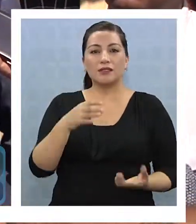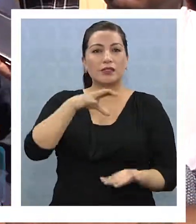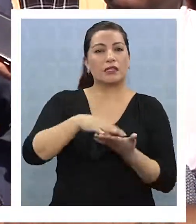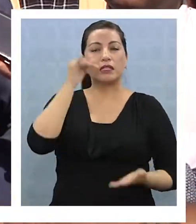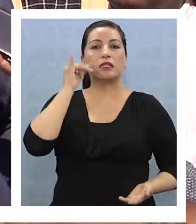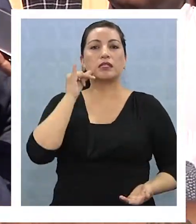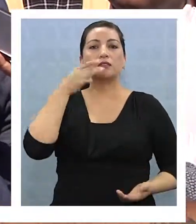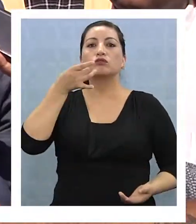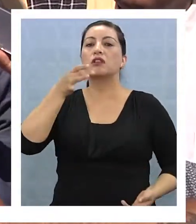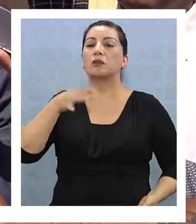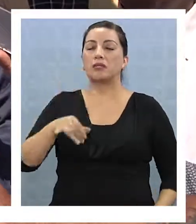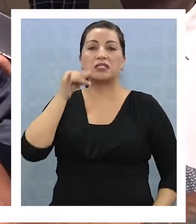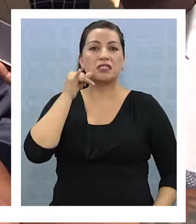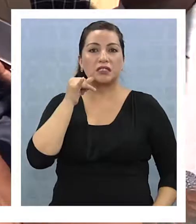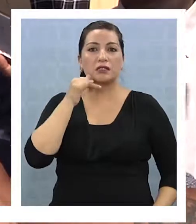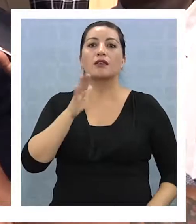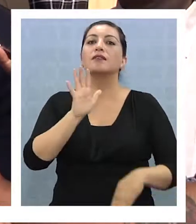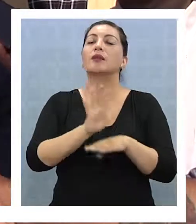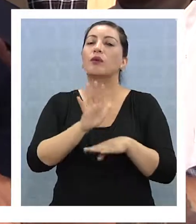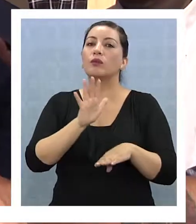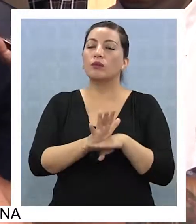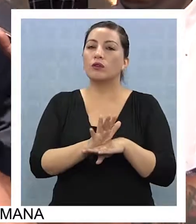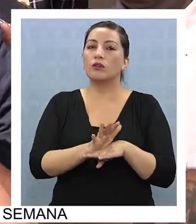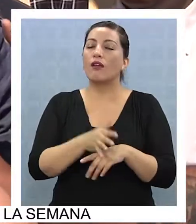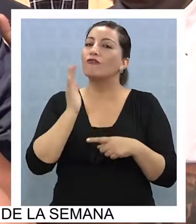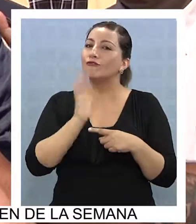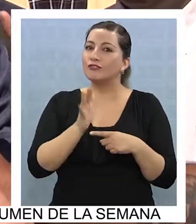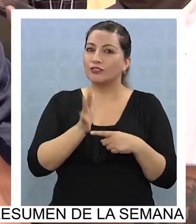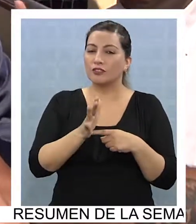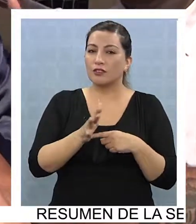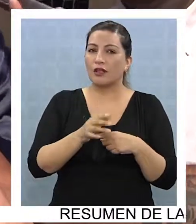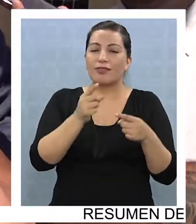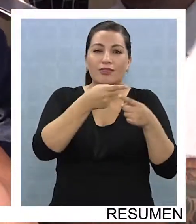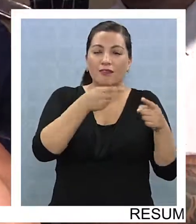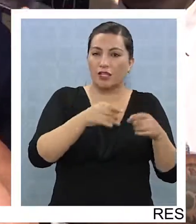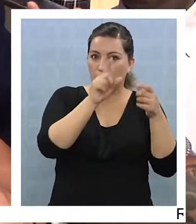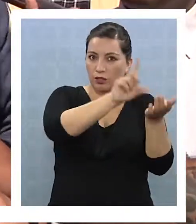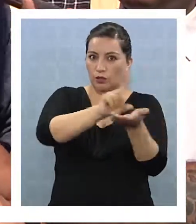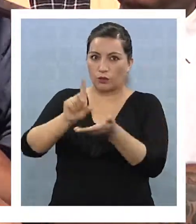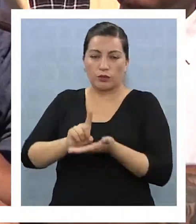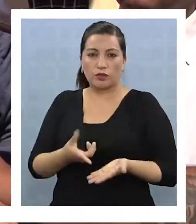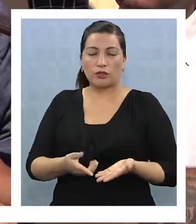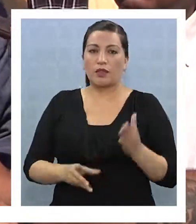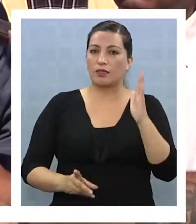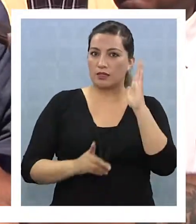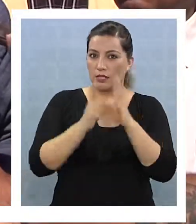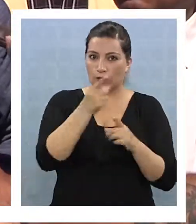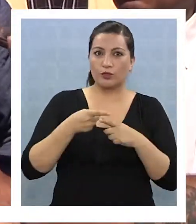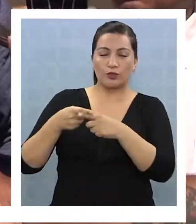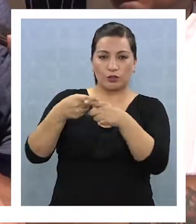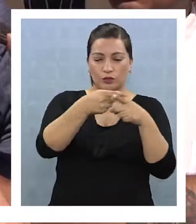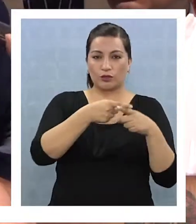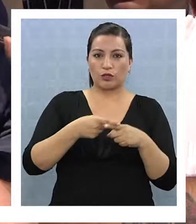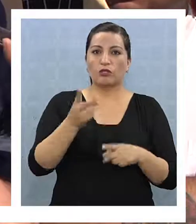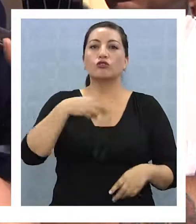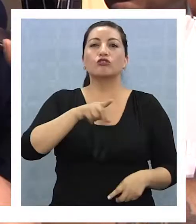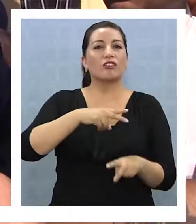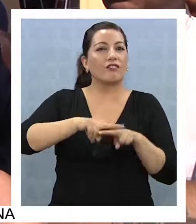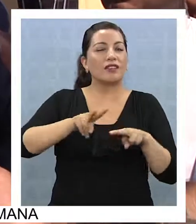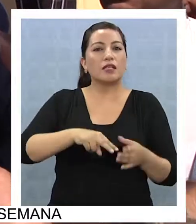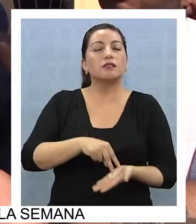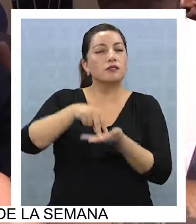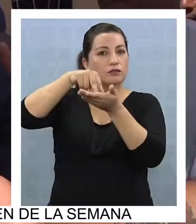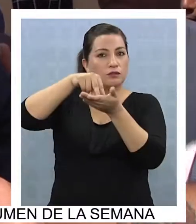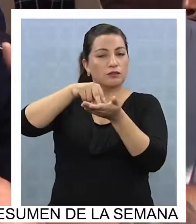no solamente la capital, sino que el Tamarugal, en función de áreas tan importantes como el desarrollo social, que es lo que vamos a hacer con la zona